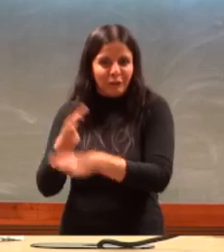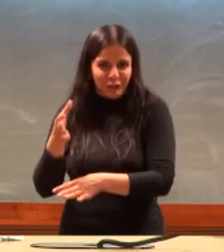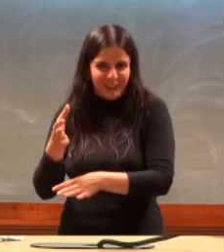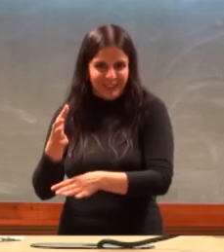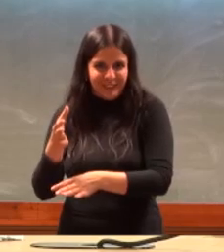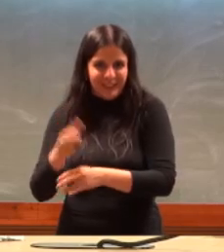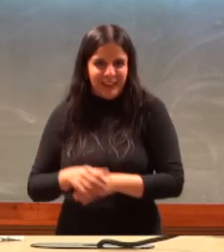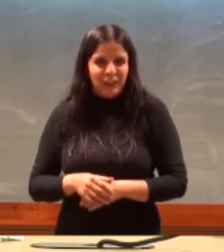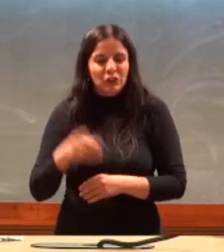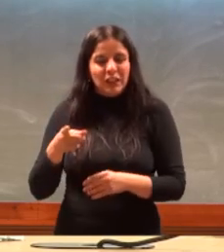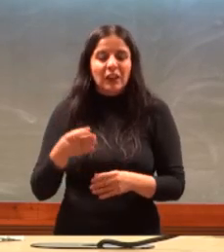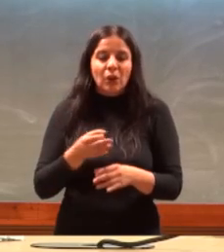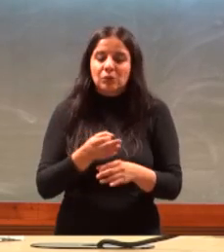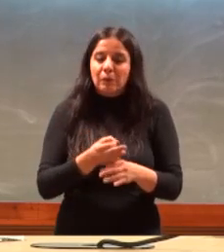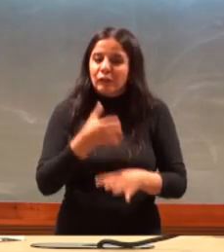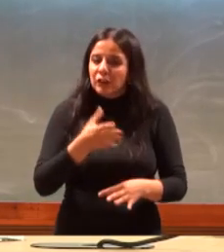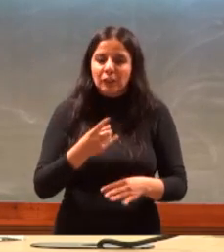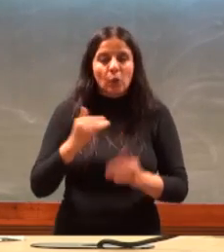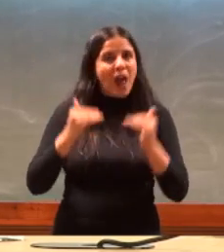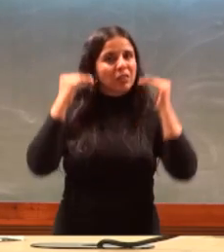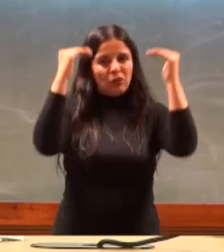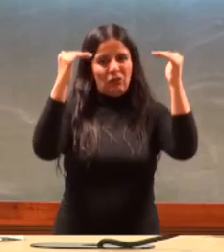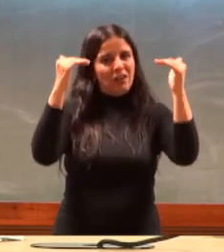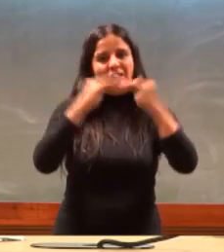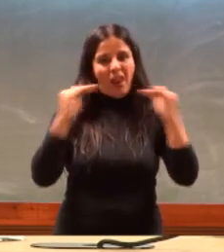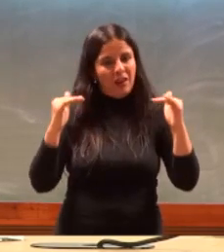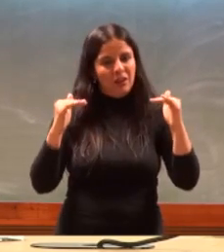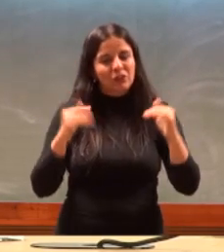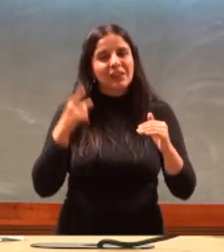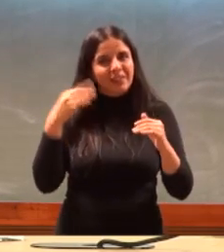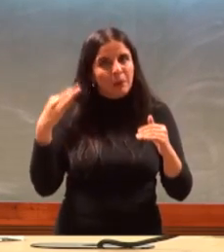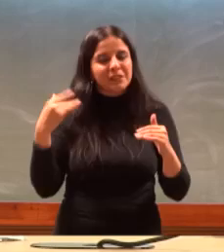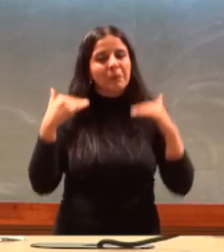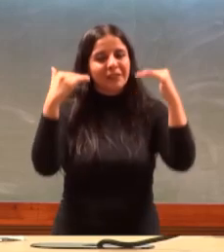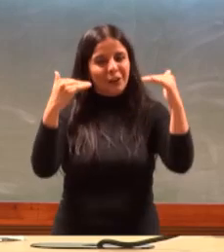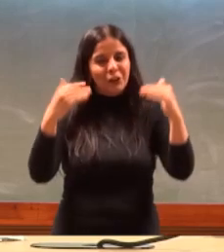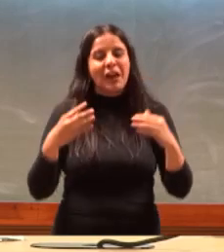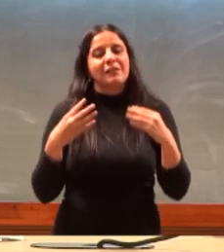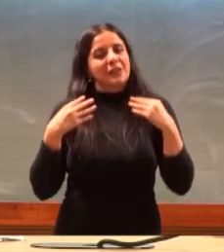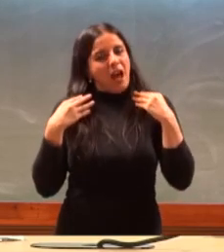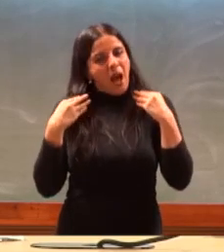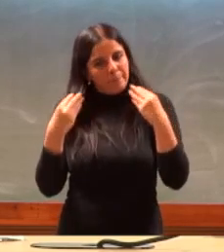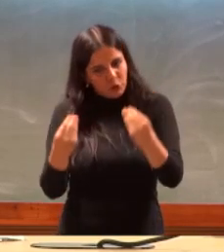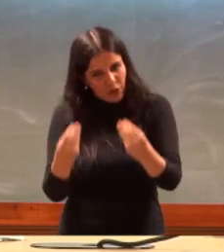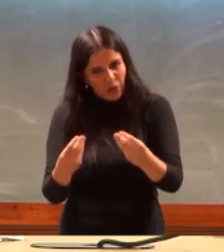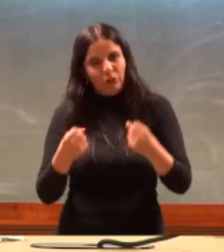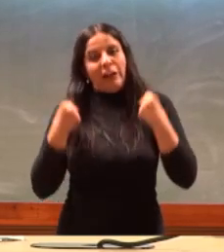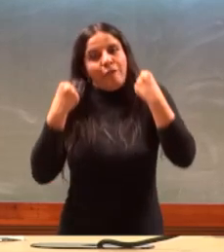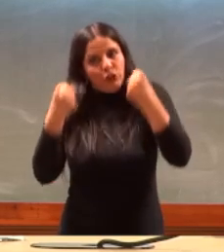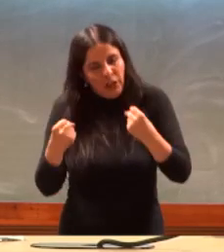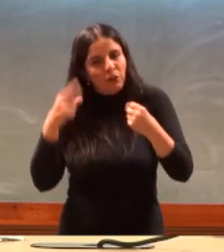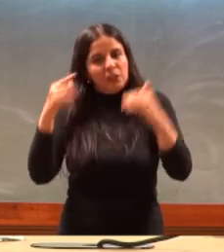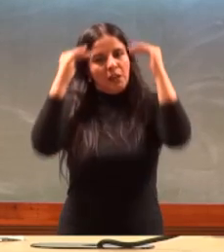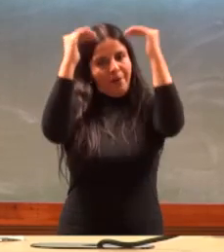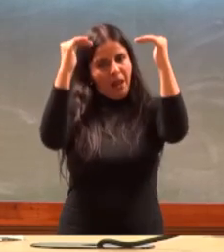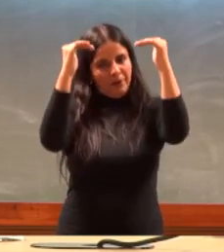profesionalismo y especificidad en en sus tareas Entonces eso creemos que tiene que ser mantenido y reforzado y apoyado con este tipo de formación continua y también lo que